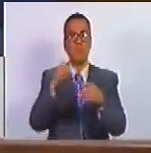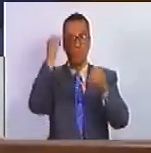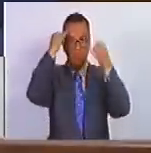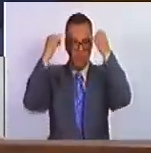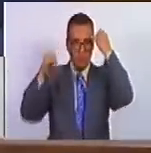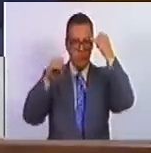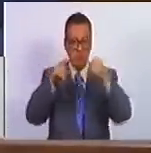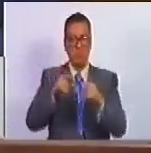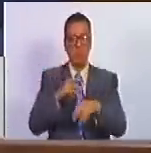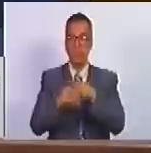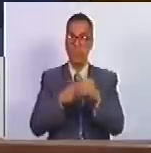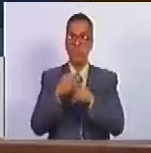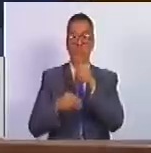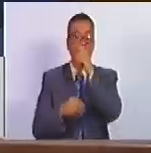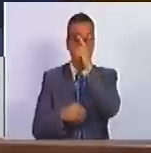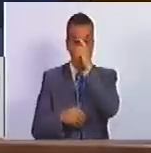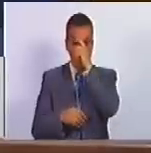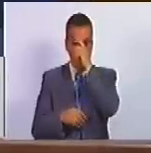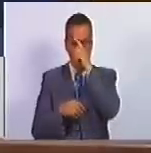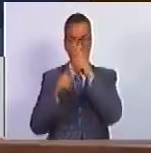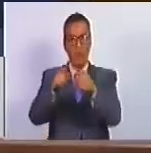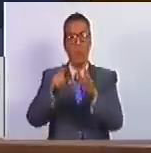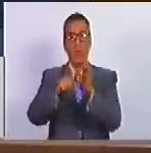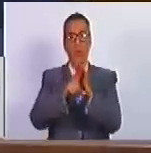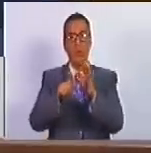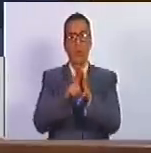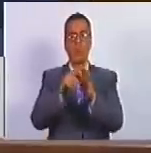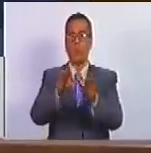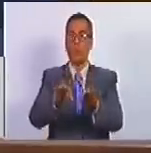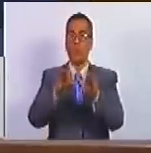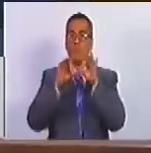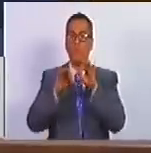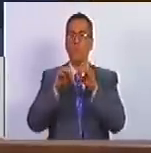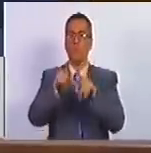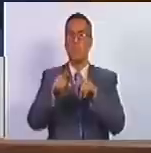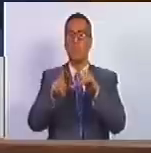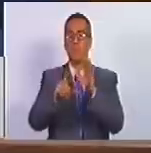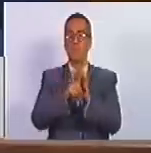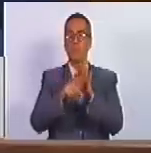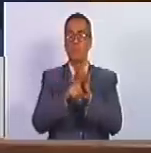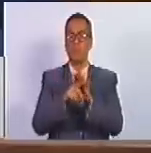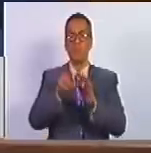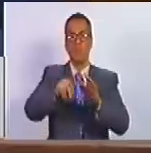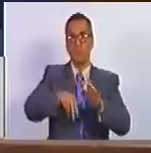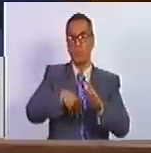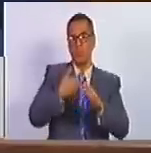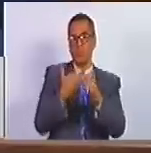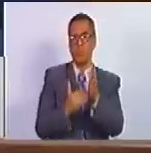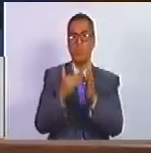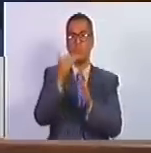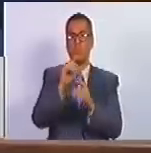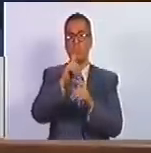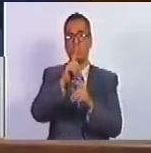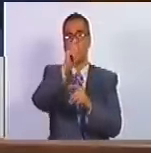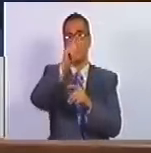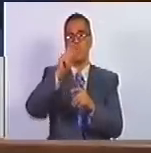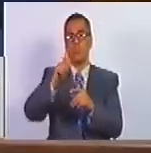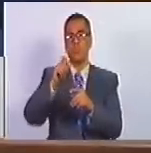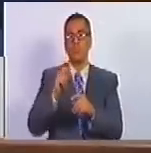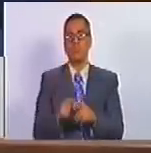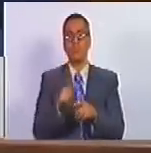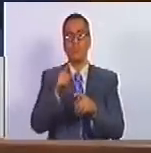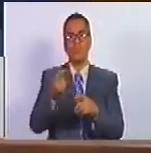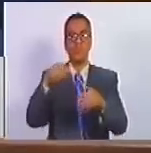emprendimientos establecidos de conformidad con la ley especial que rige la materia no podrá exceder del 1%